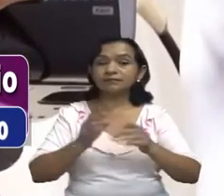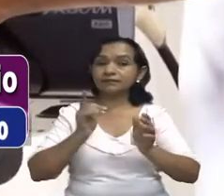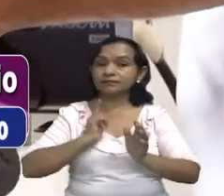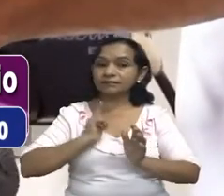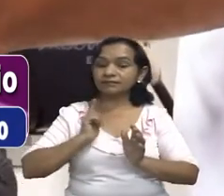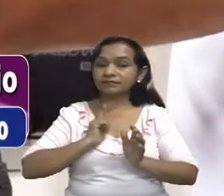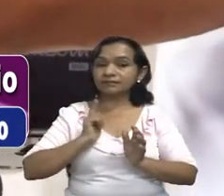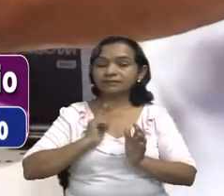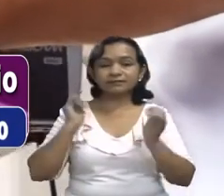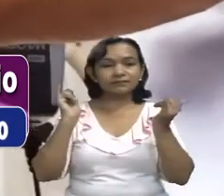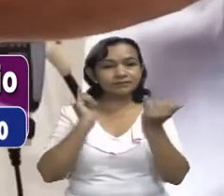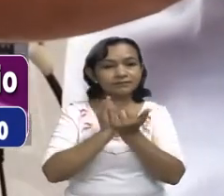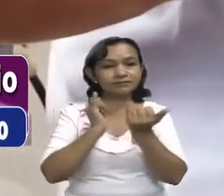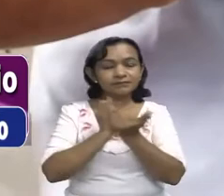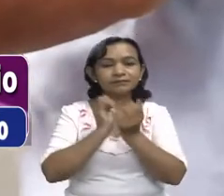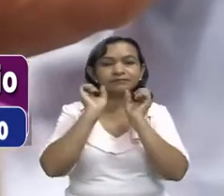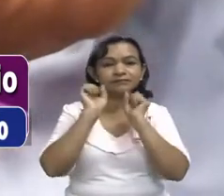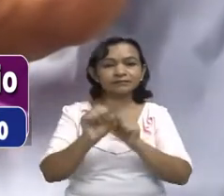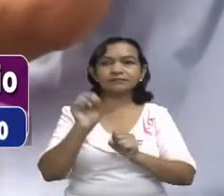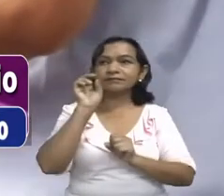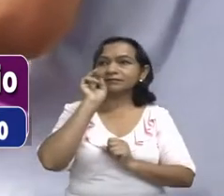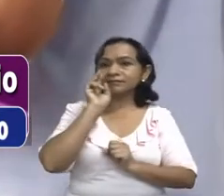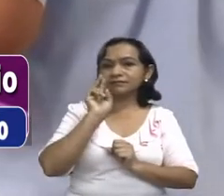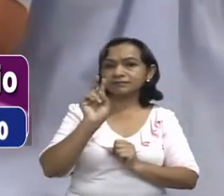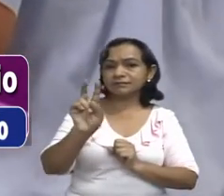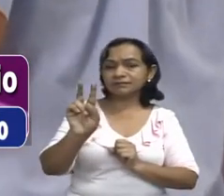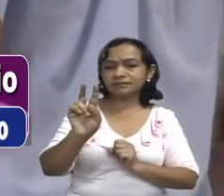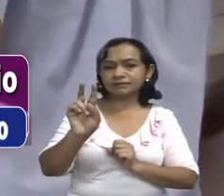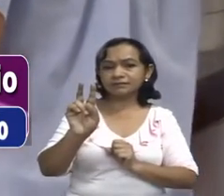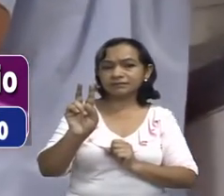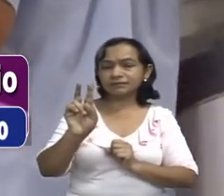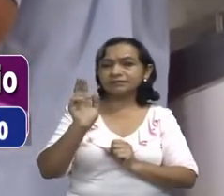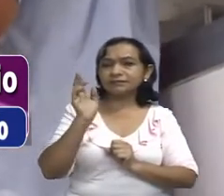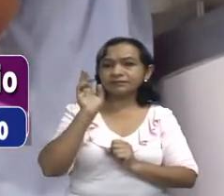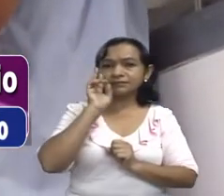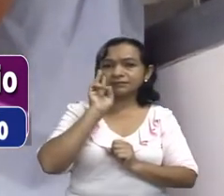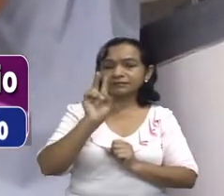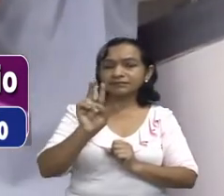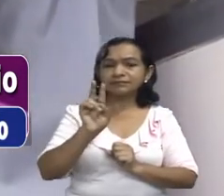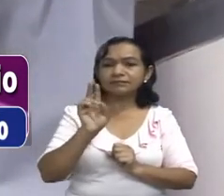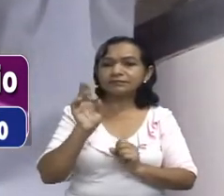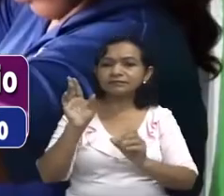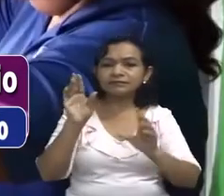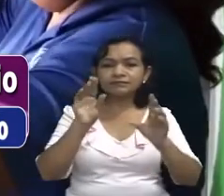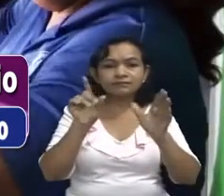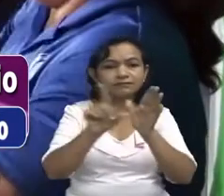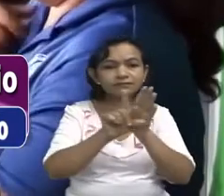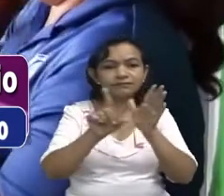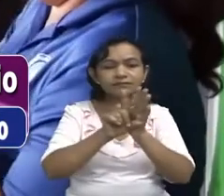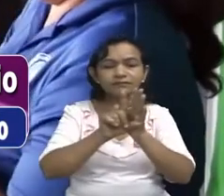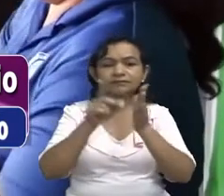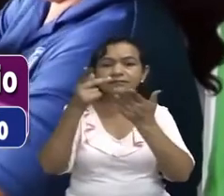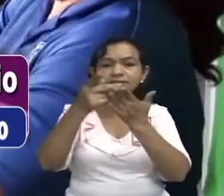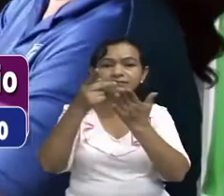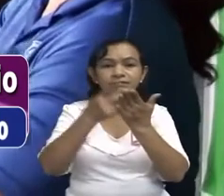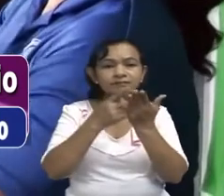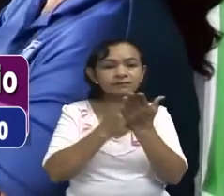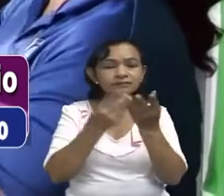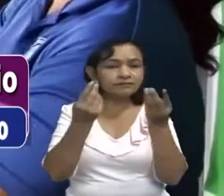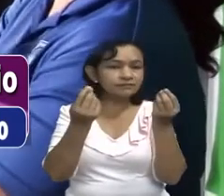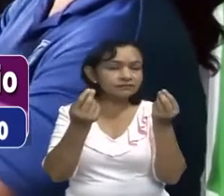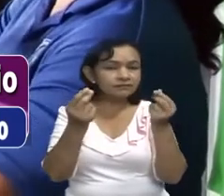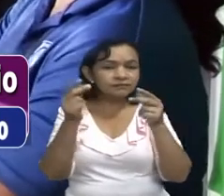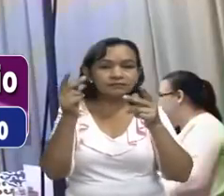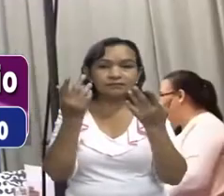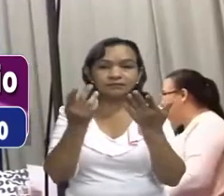ocurre exactamente igual. Uno puede ver cuando, yo imagino que vamos a ver la discusión de la Ley General de Presupuesto de la República